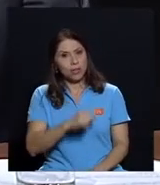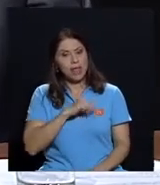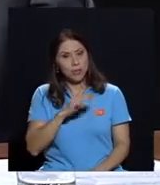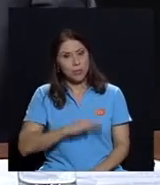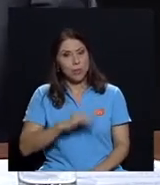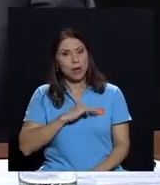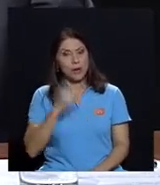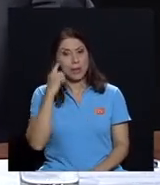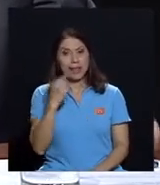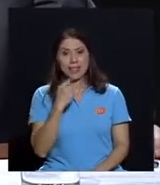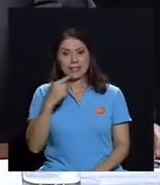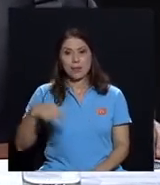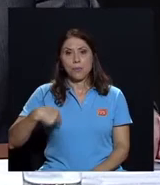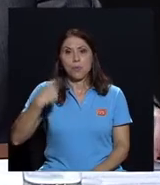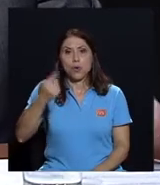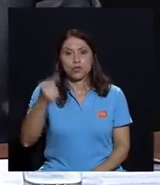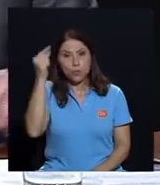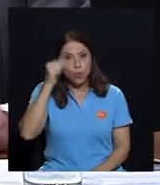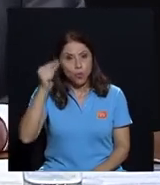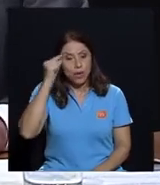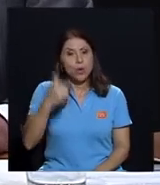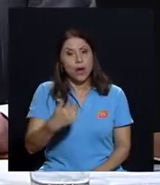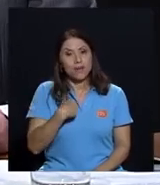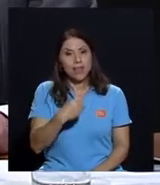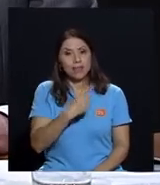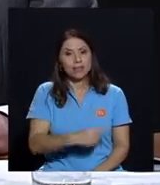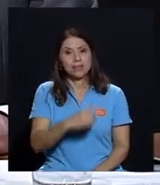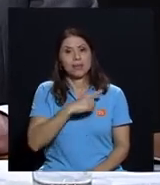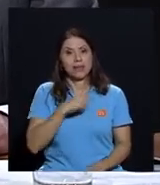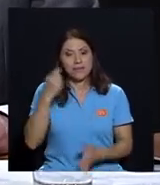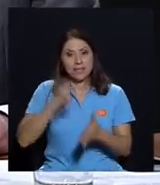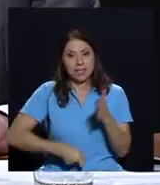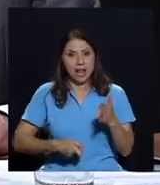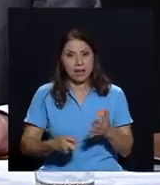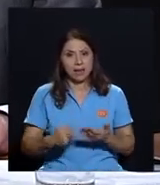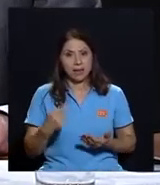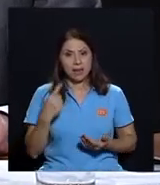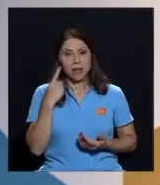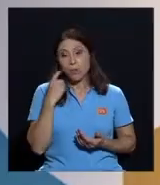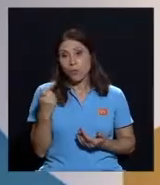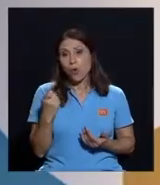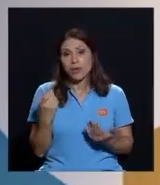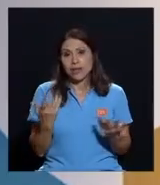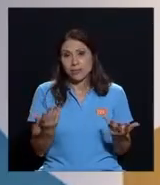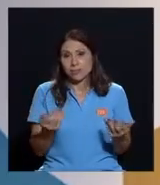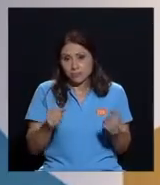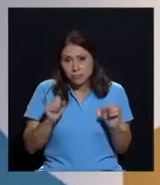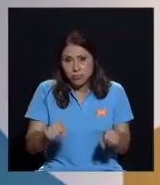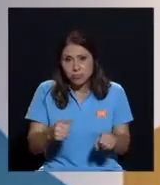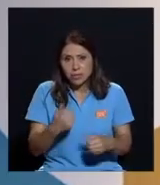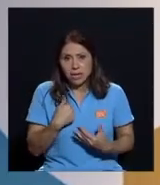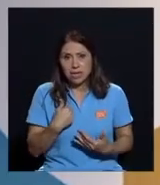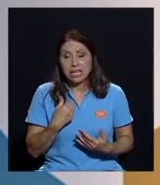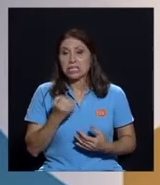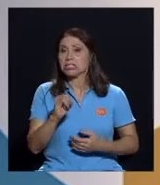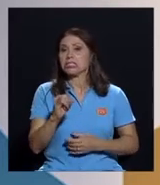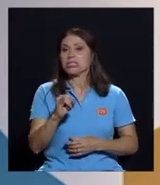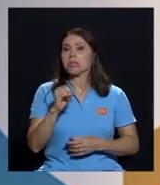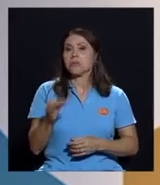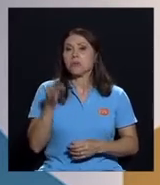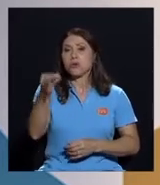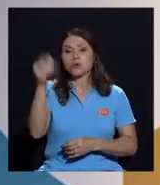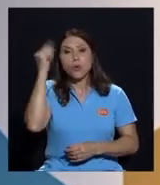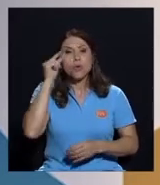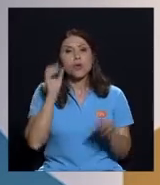próximo gobierno habrá disciplina fiscal porque tampoco hay mucho margen para no tenerla el no tener disciplina fiscal en un próximo